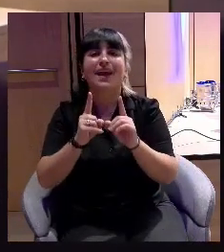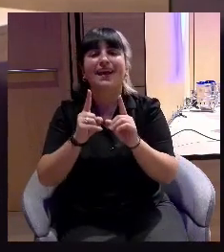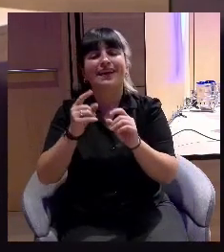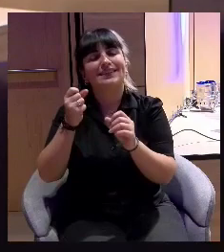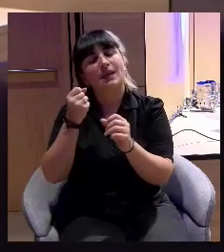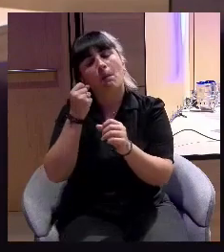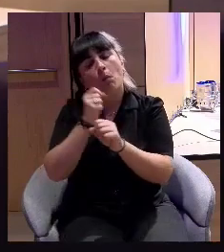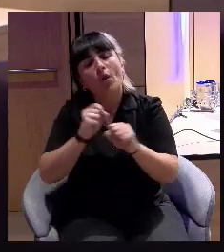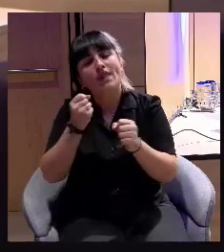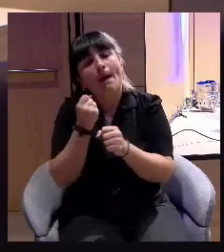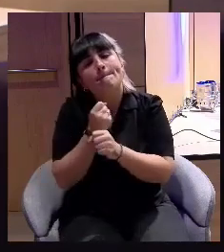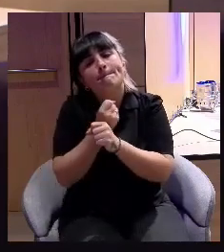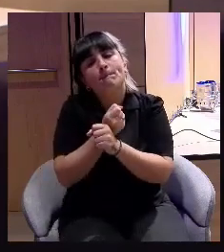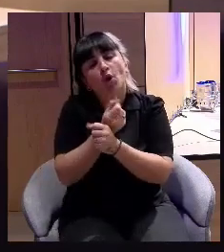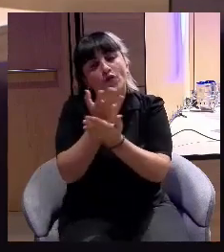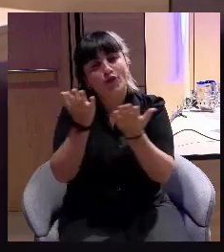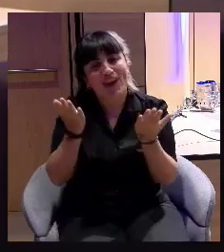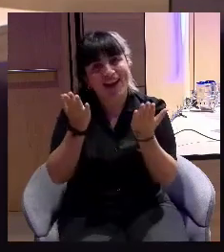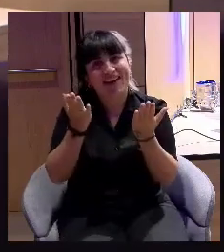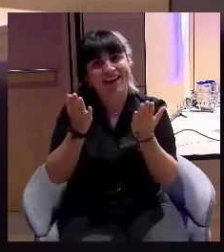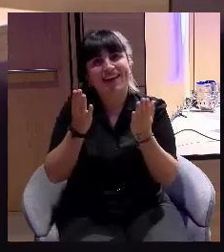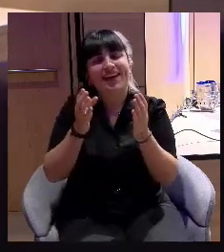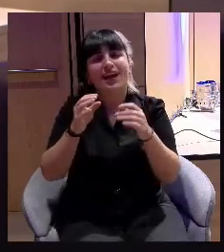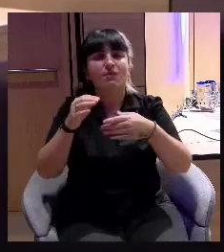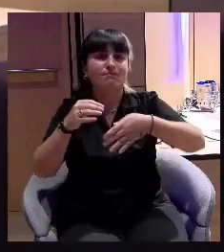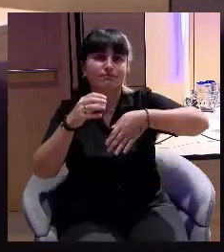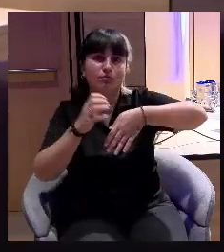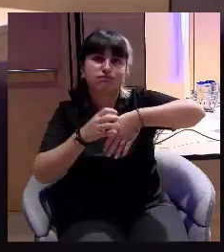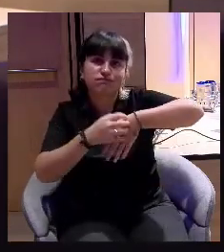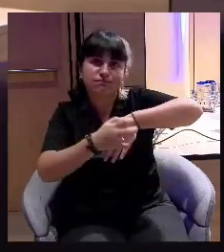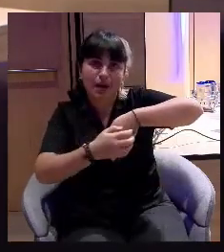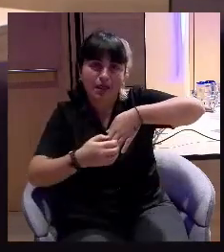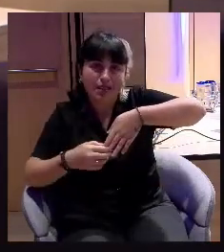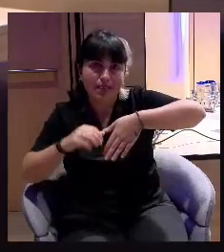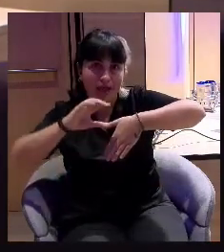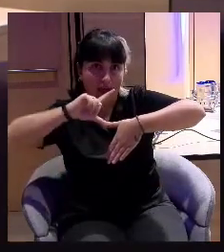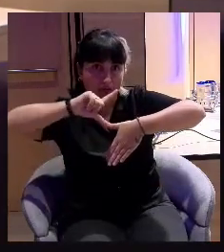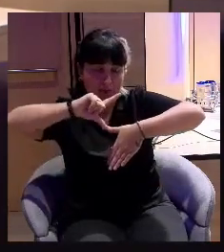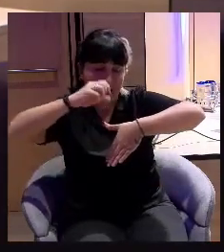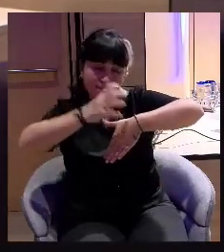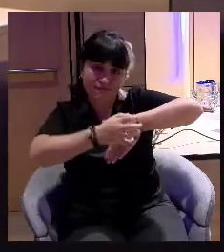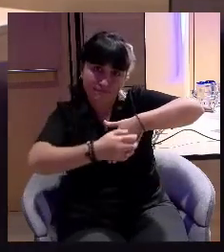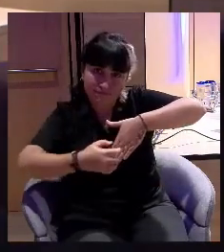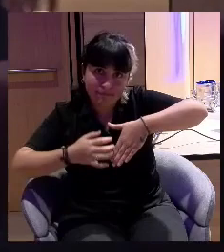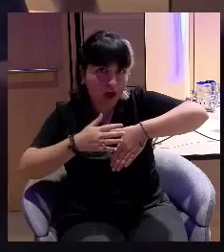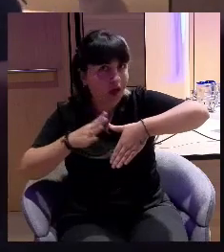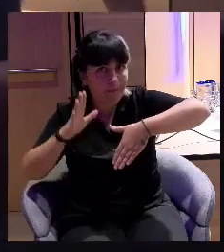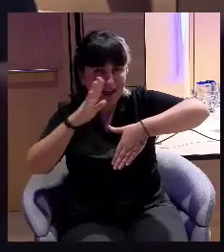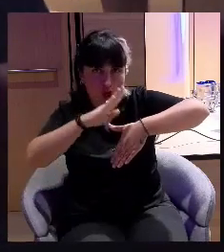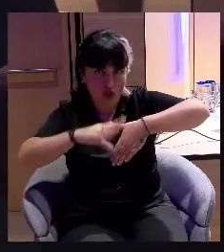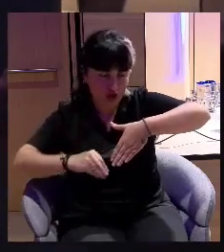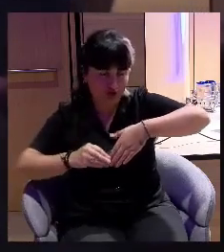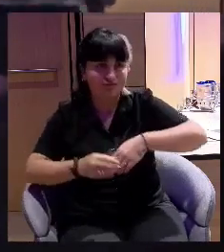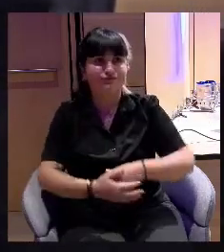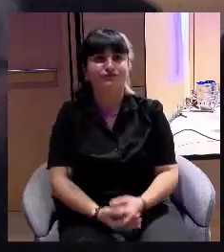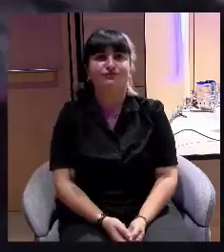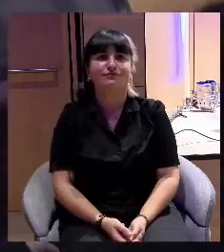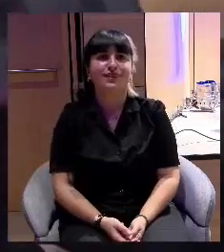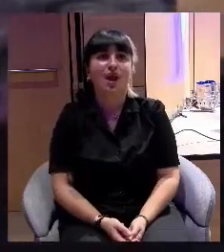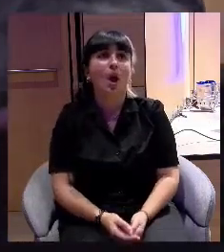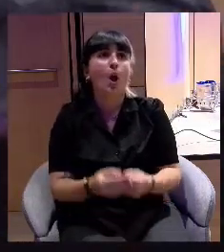Hasta acá. Buenísimo.